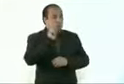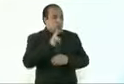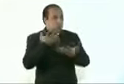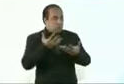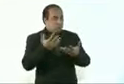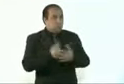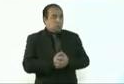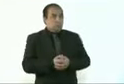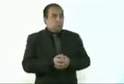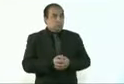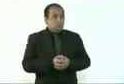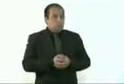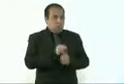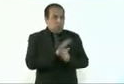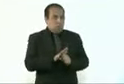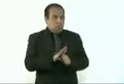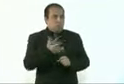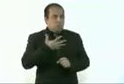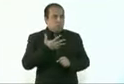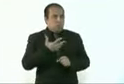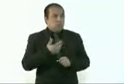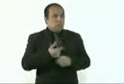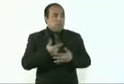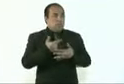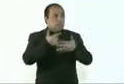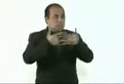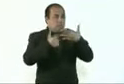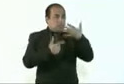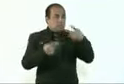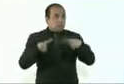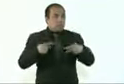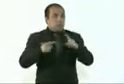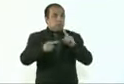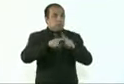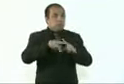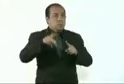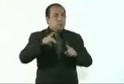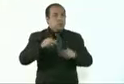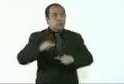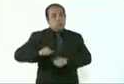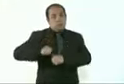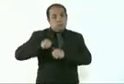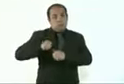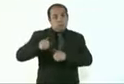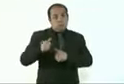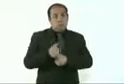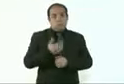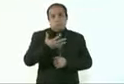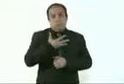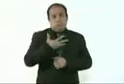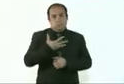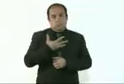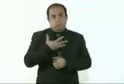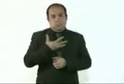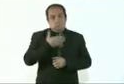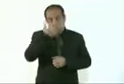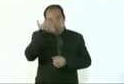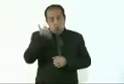pruebas, habría un subregistro de gente que está siendo positiva, pero que la autoridad no tendría en cuenta.